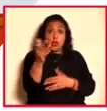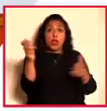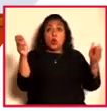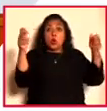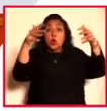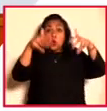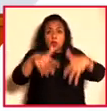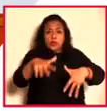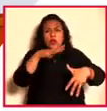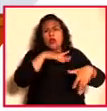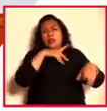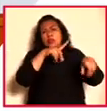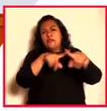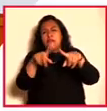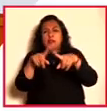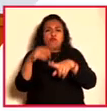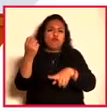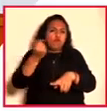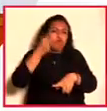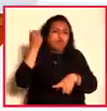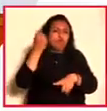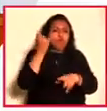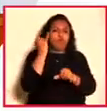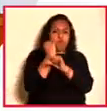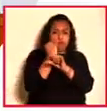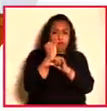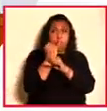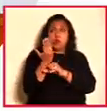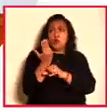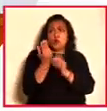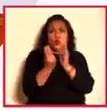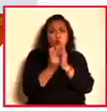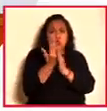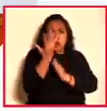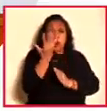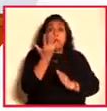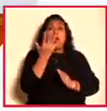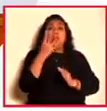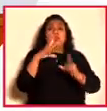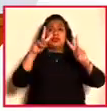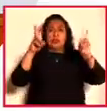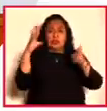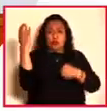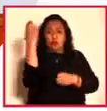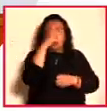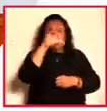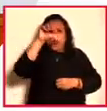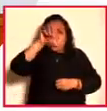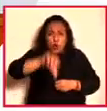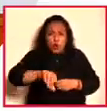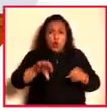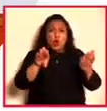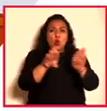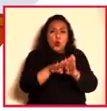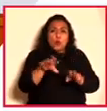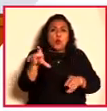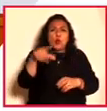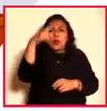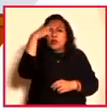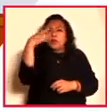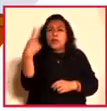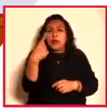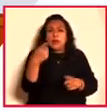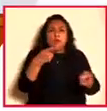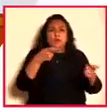una serie de charlas en línea. La más reciente tuvo por título Fotografía Hoy, ¿Cómo, Cuándo y Para Qué?, moderada por Sara